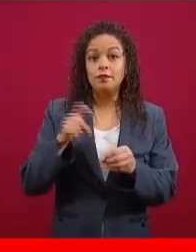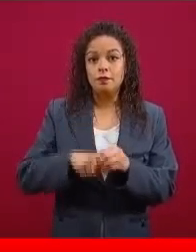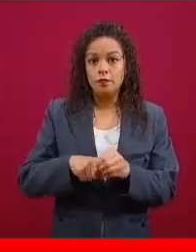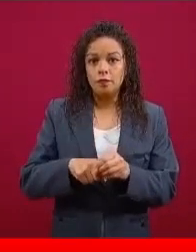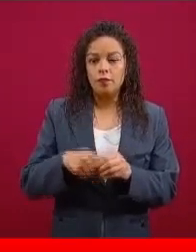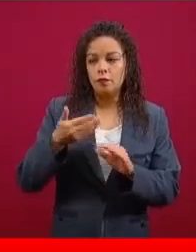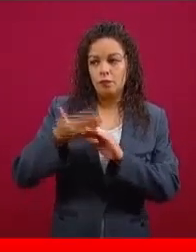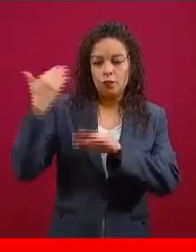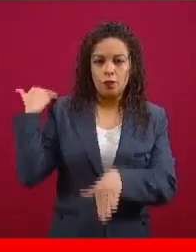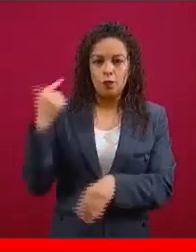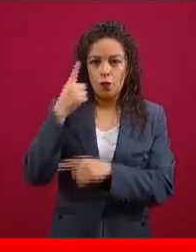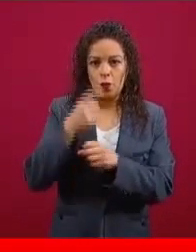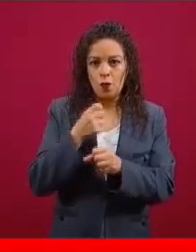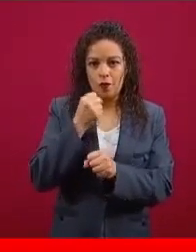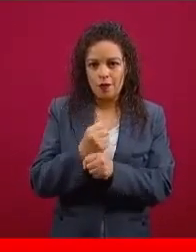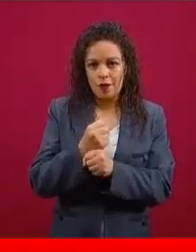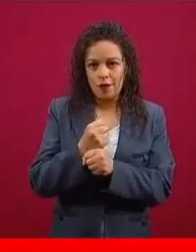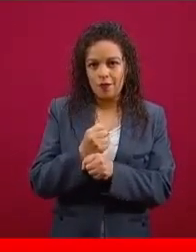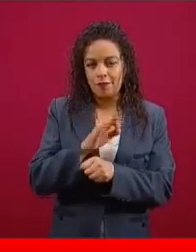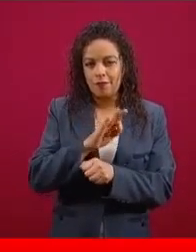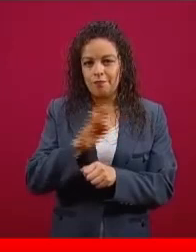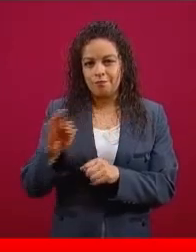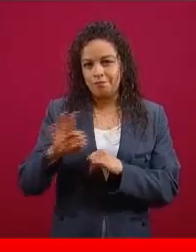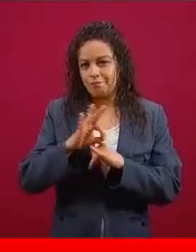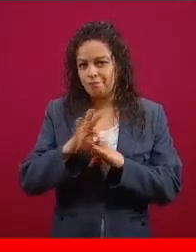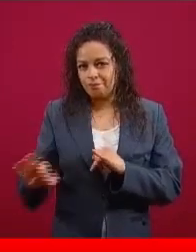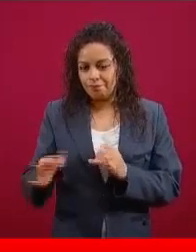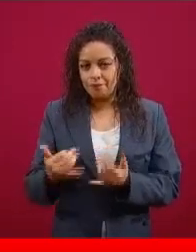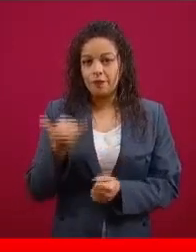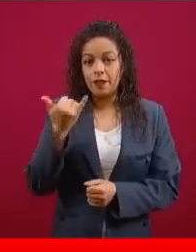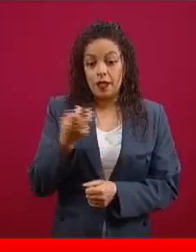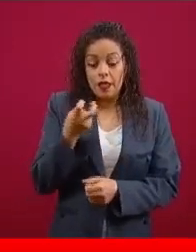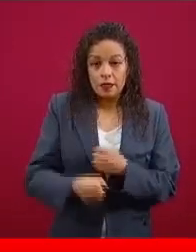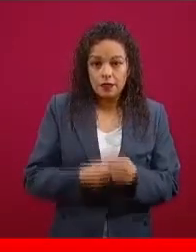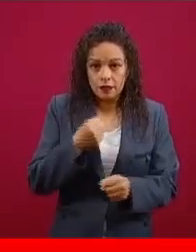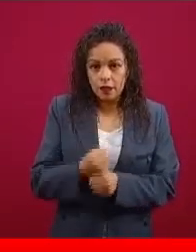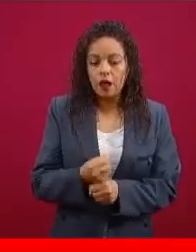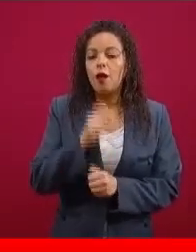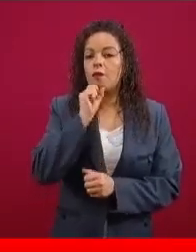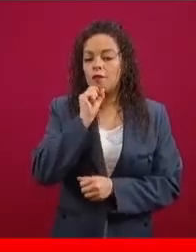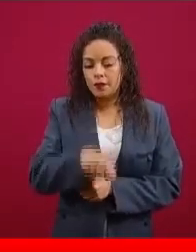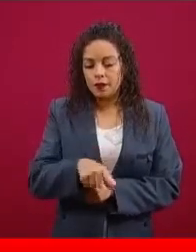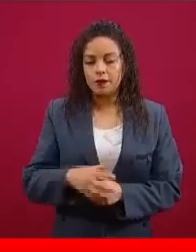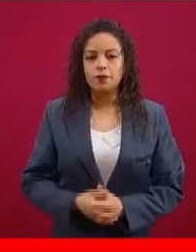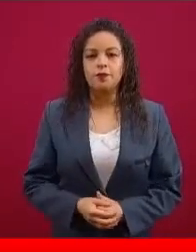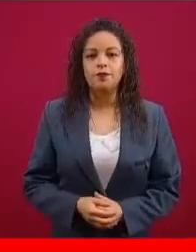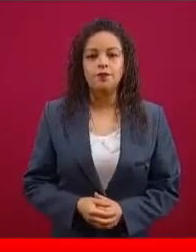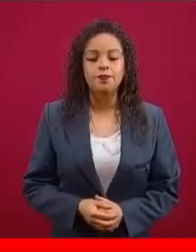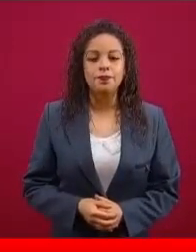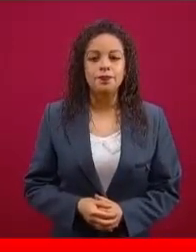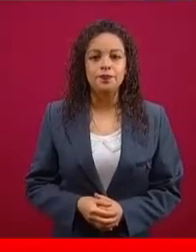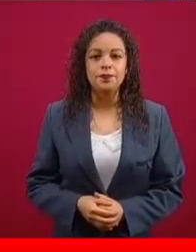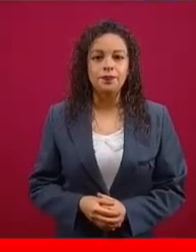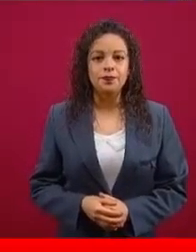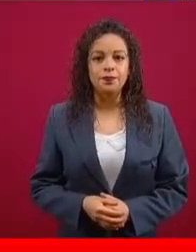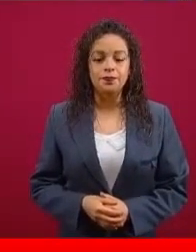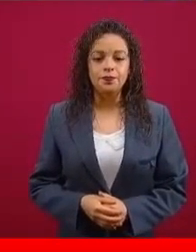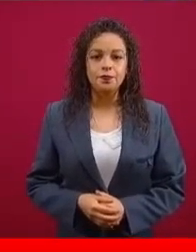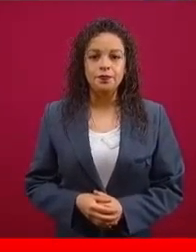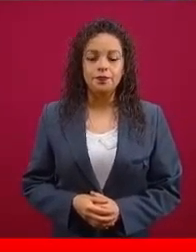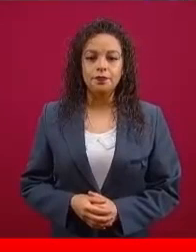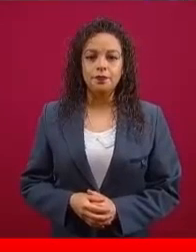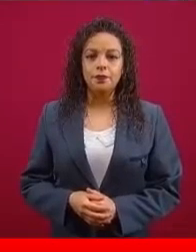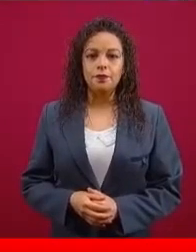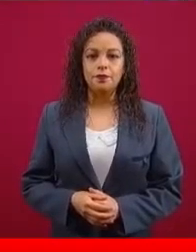pasado y algunos todavía ya de este año este año también hemos tenido en